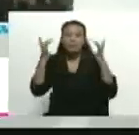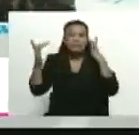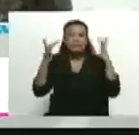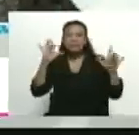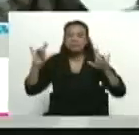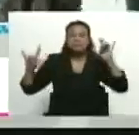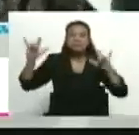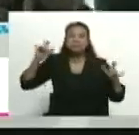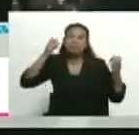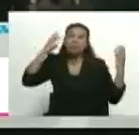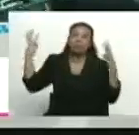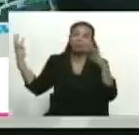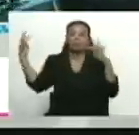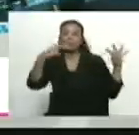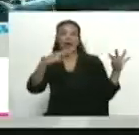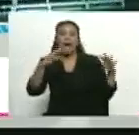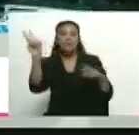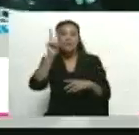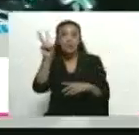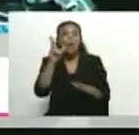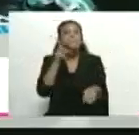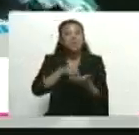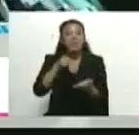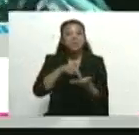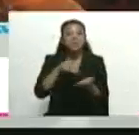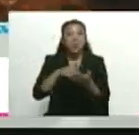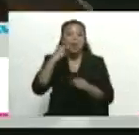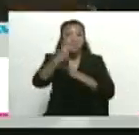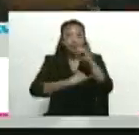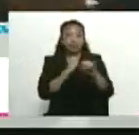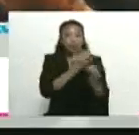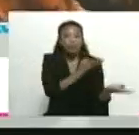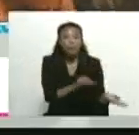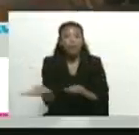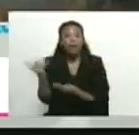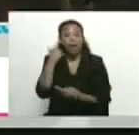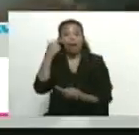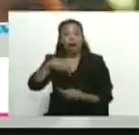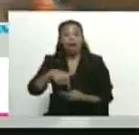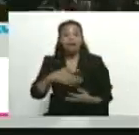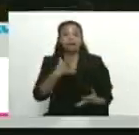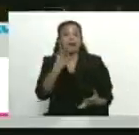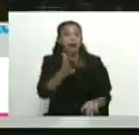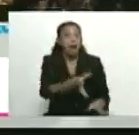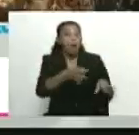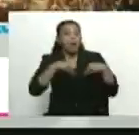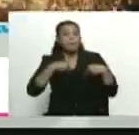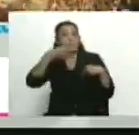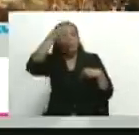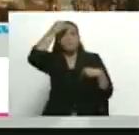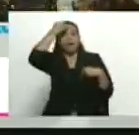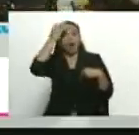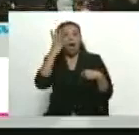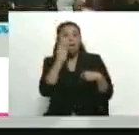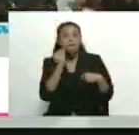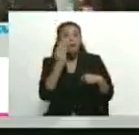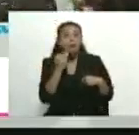volteado a ver Venezuela, incluso tuvimos la participación de artistas internacionales que se llevan de